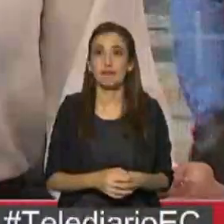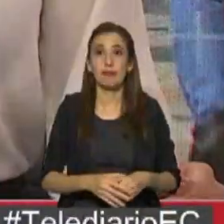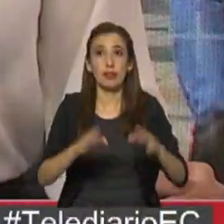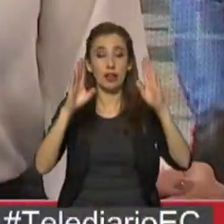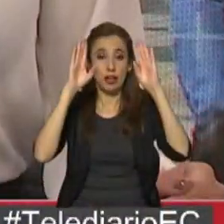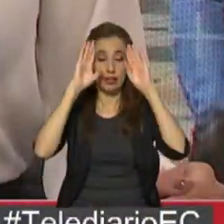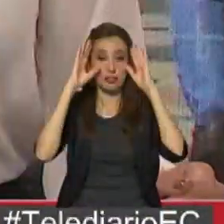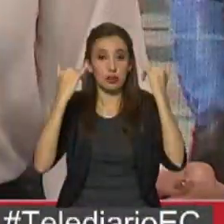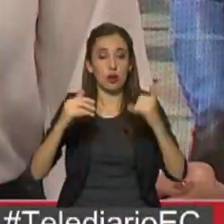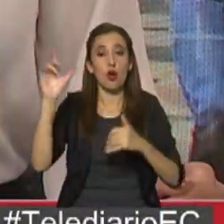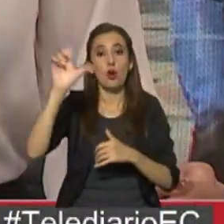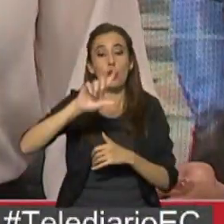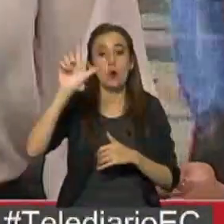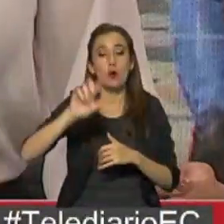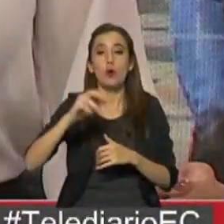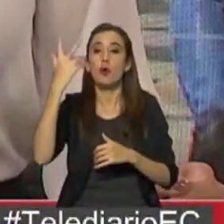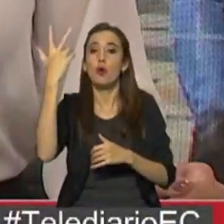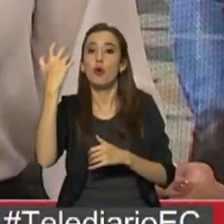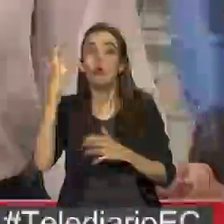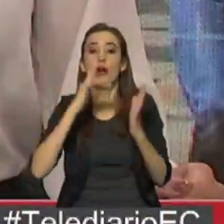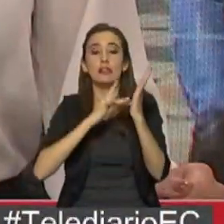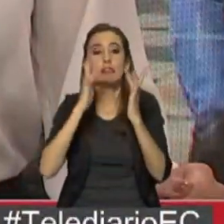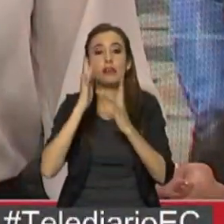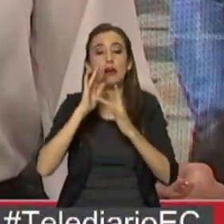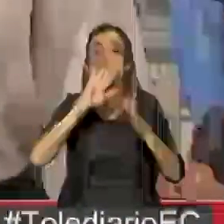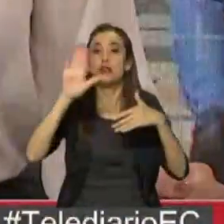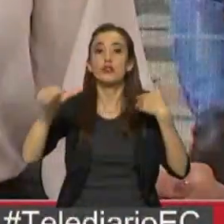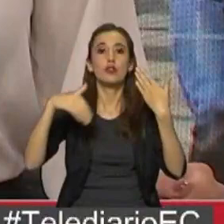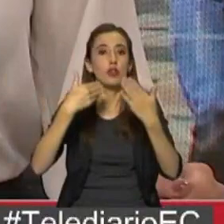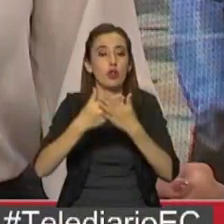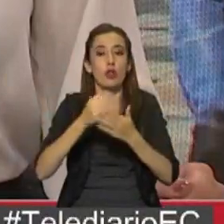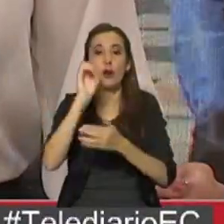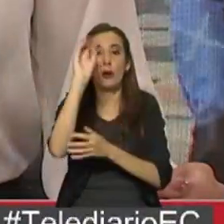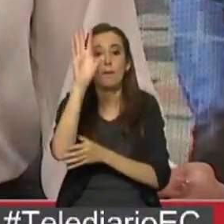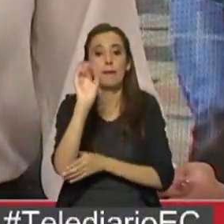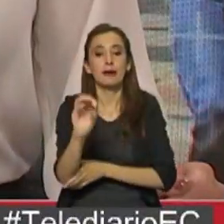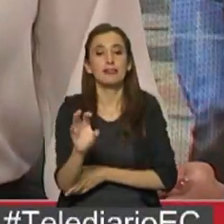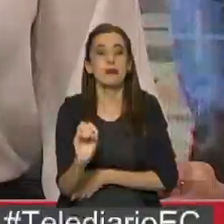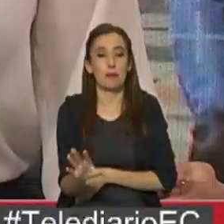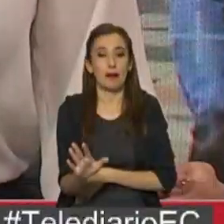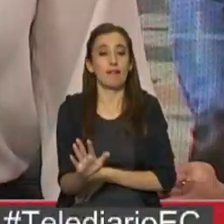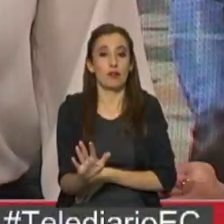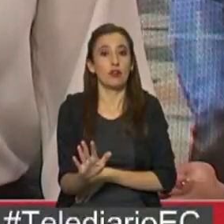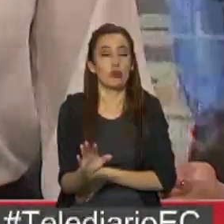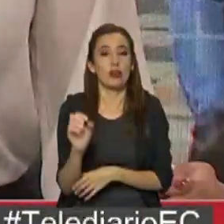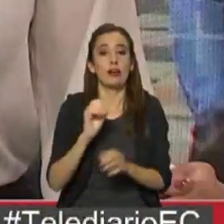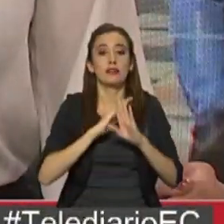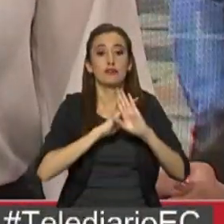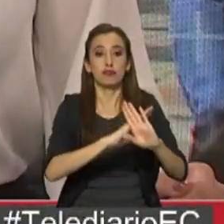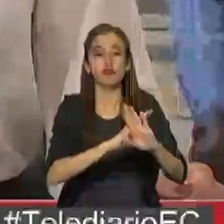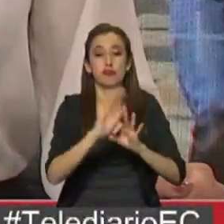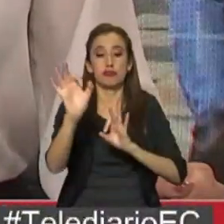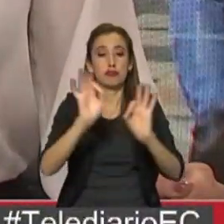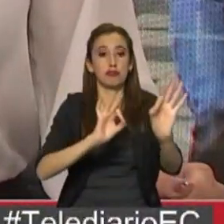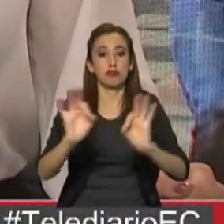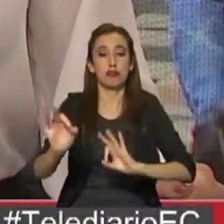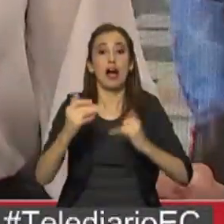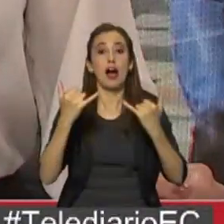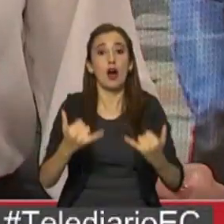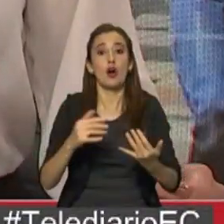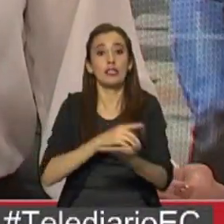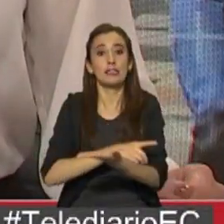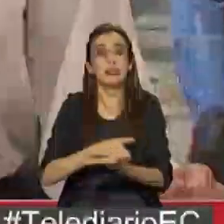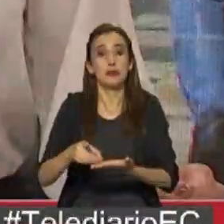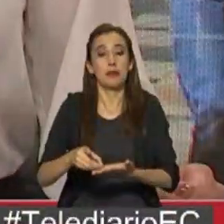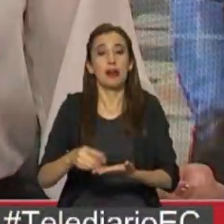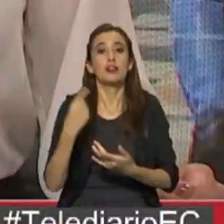siguientes desde este lunes 13 de abril rige en todo el país la modalidad del semáforo para controlar la expansión del cob y 19 en esta semana todo el